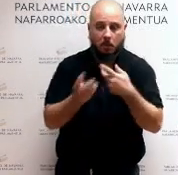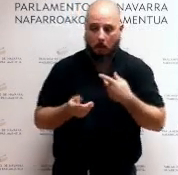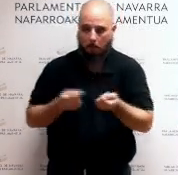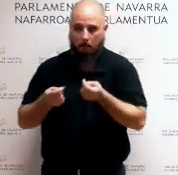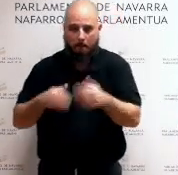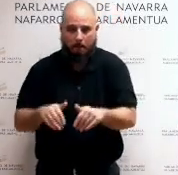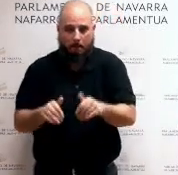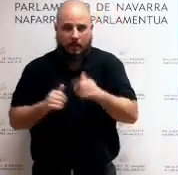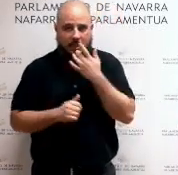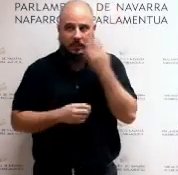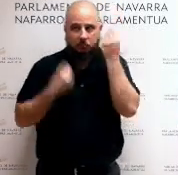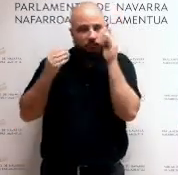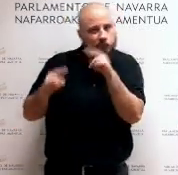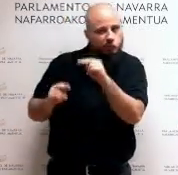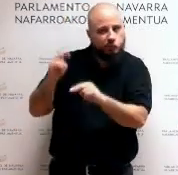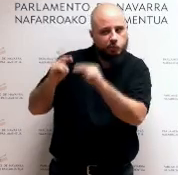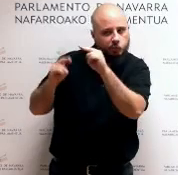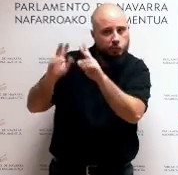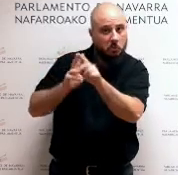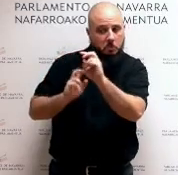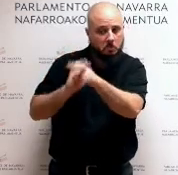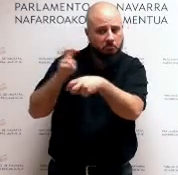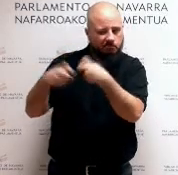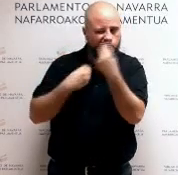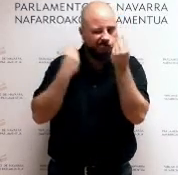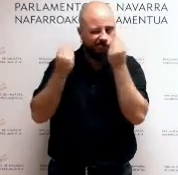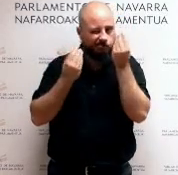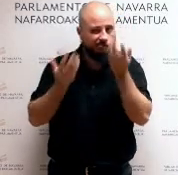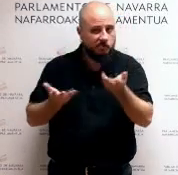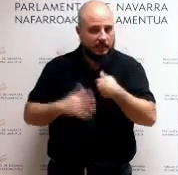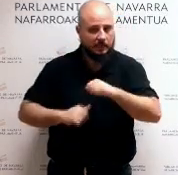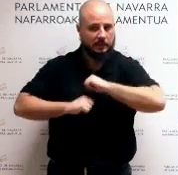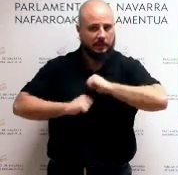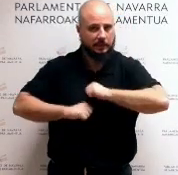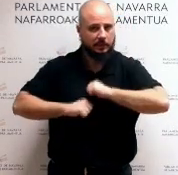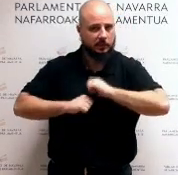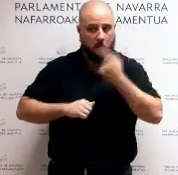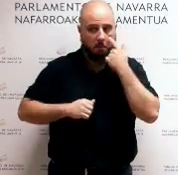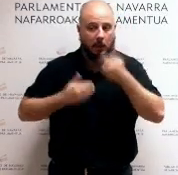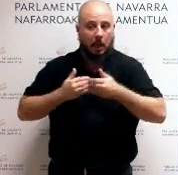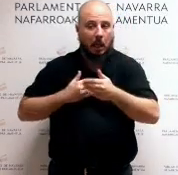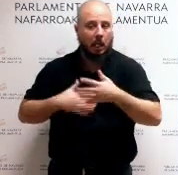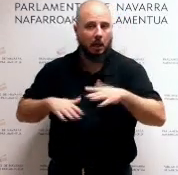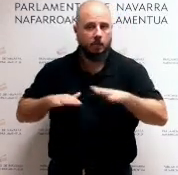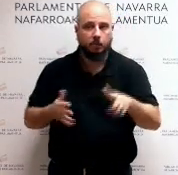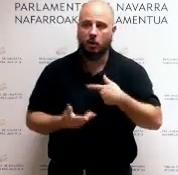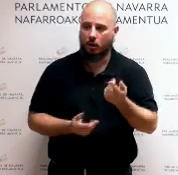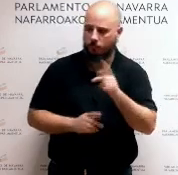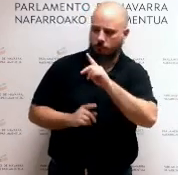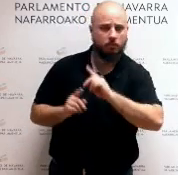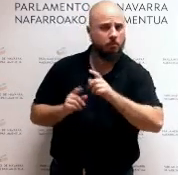pensando en construir, quien está pensando en rehabilitar, se sitúa en modo espera. Y el problema para la gente con ello se